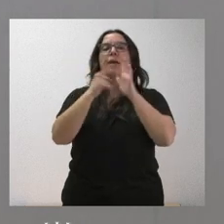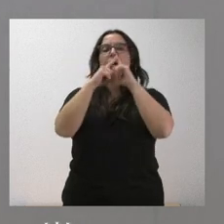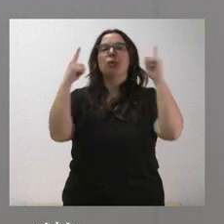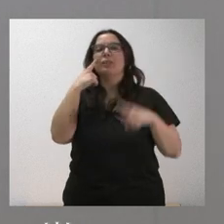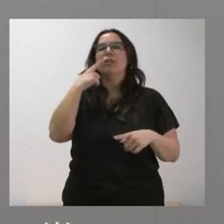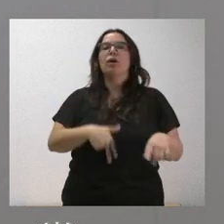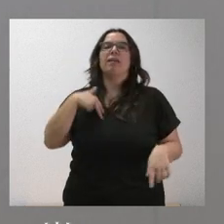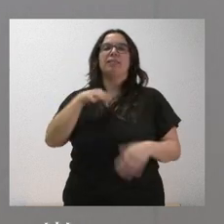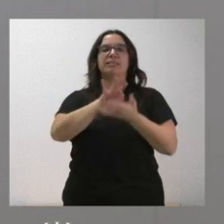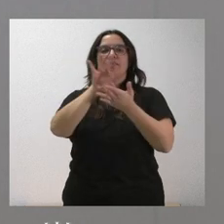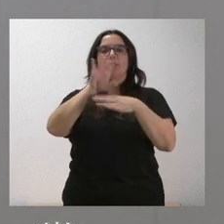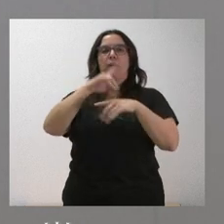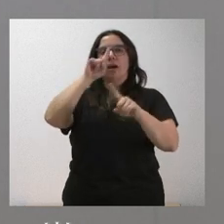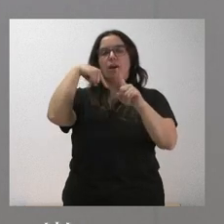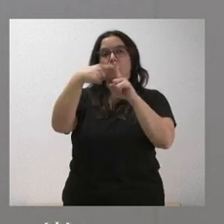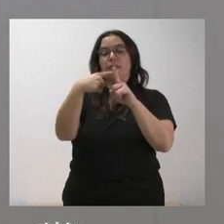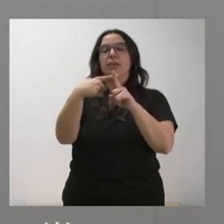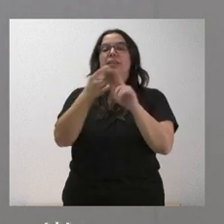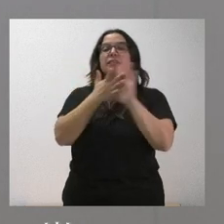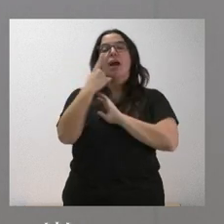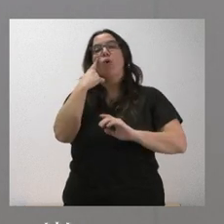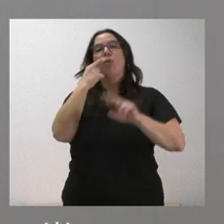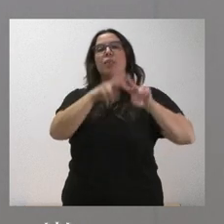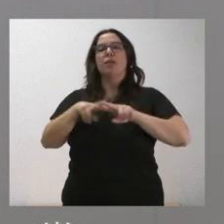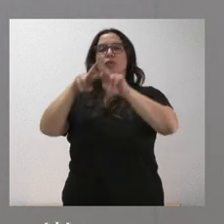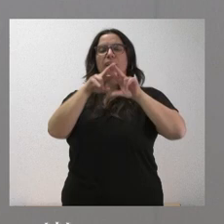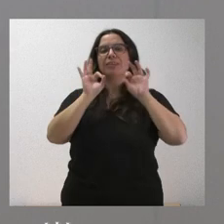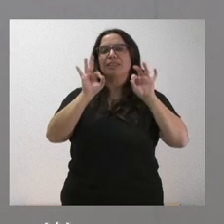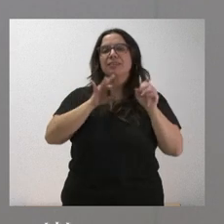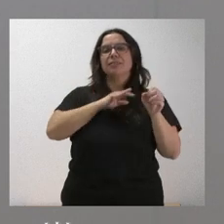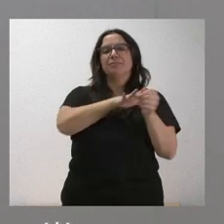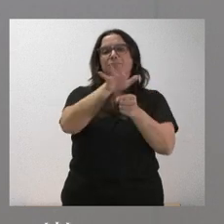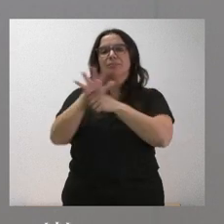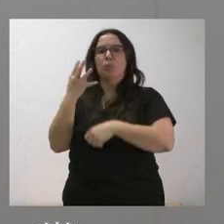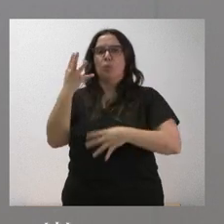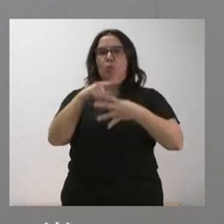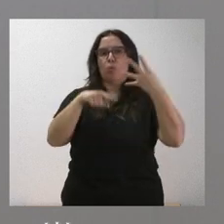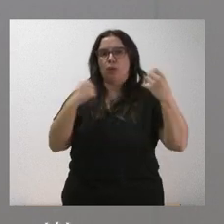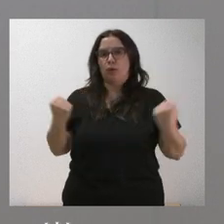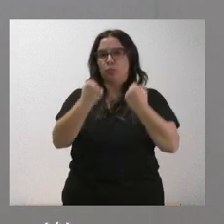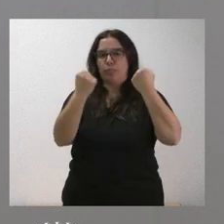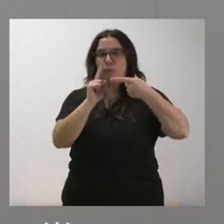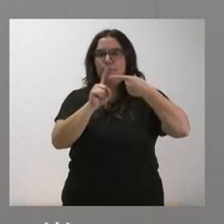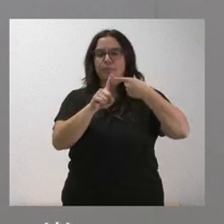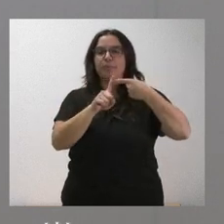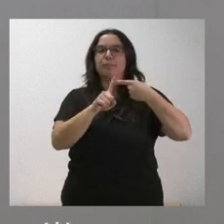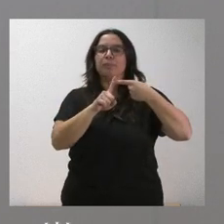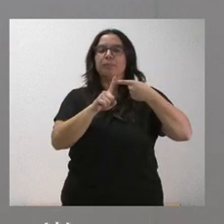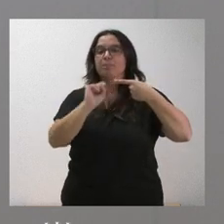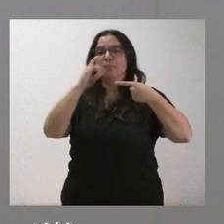para el año 2024 que prevé auditorías en fundamentalmente cuatro ejes de actuación que incluye